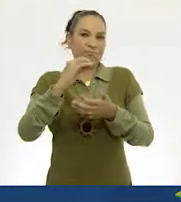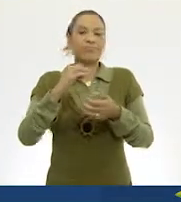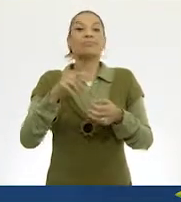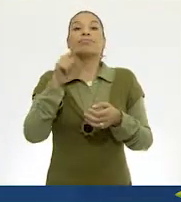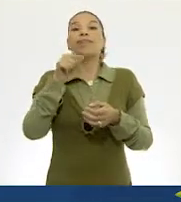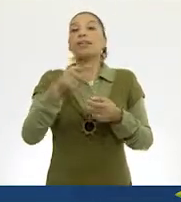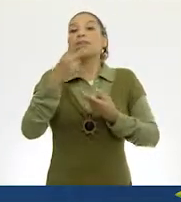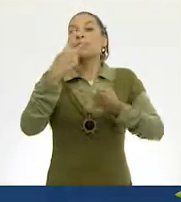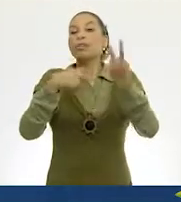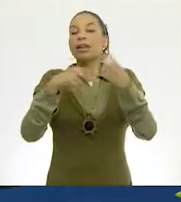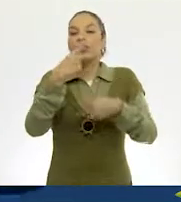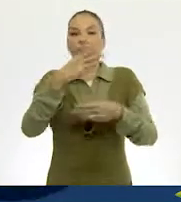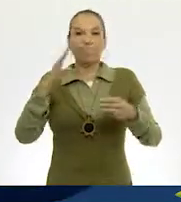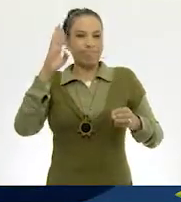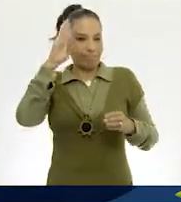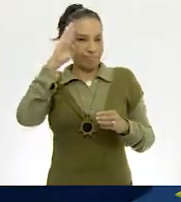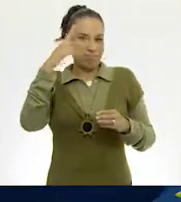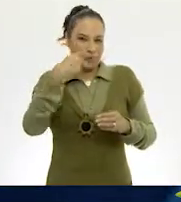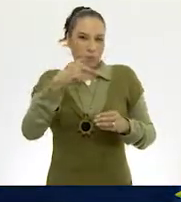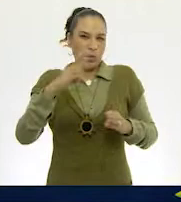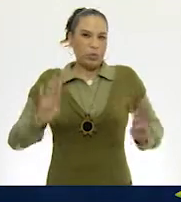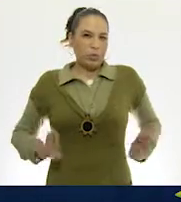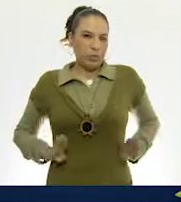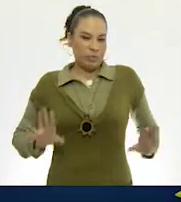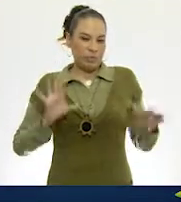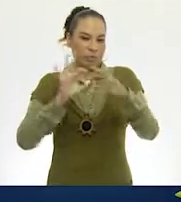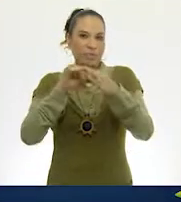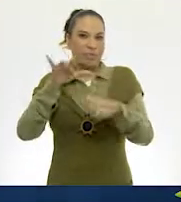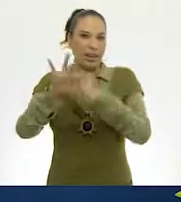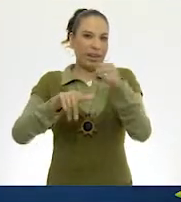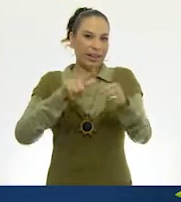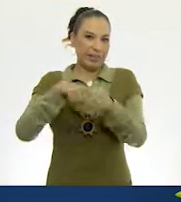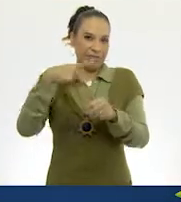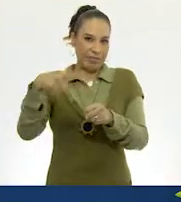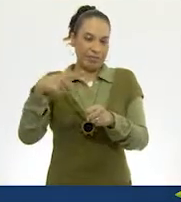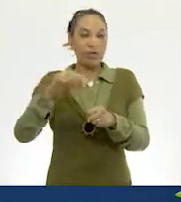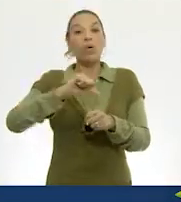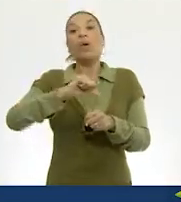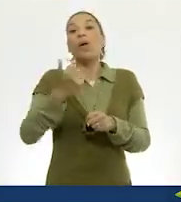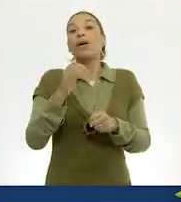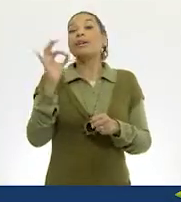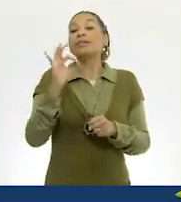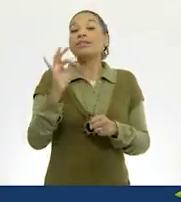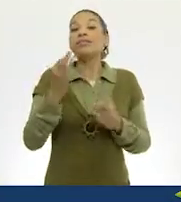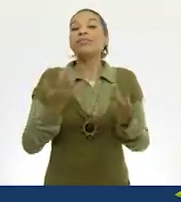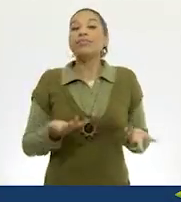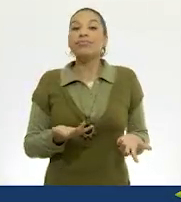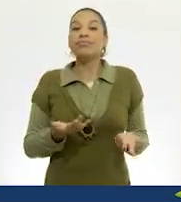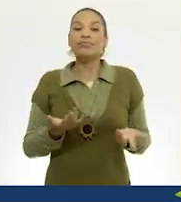estas especies no estaban adaptadas para ello. Y la otra que es realmente que